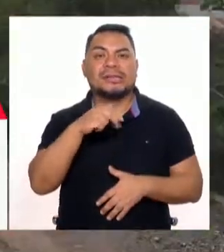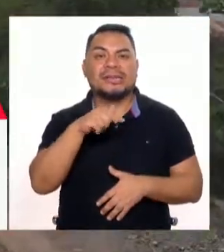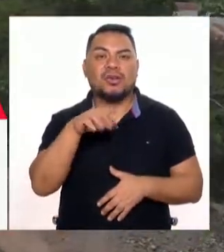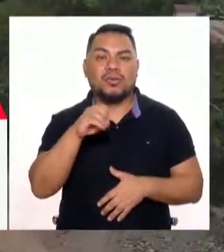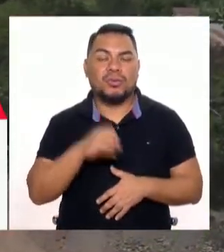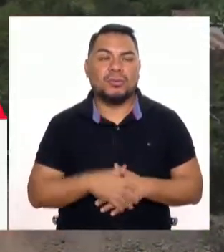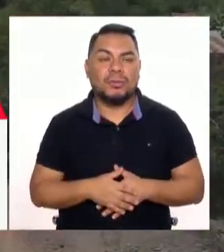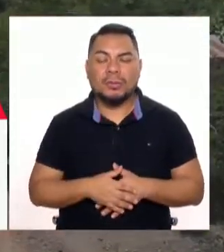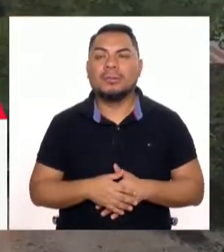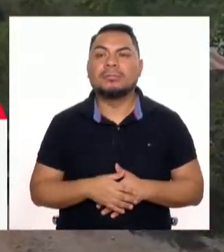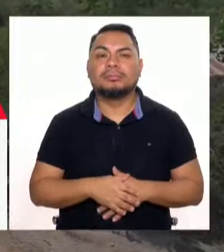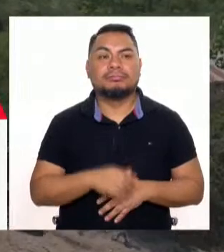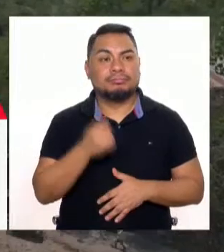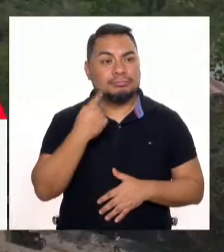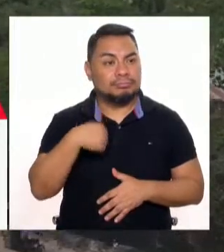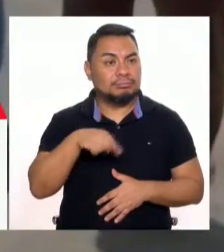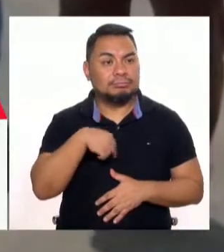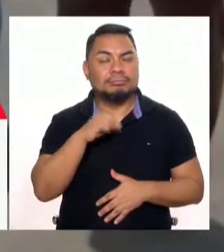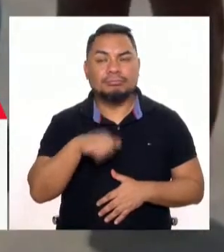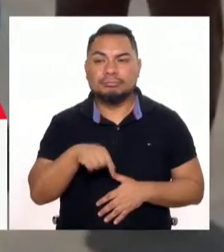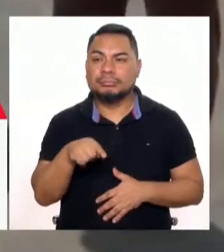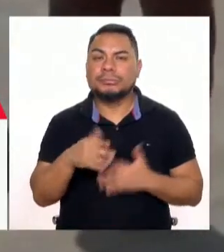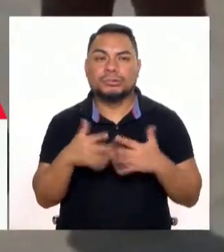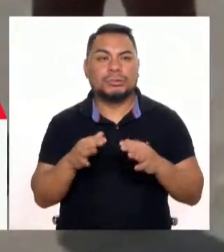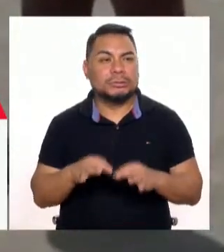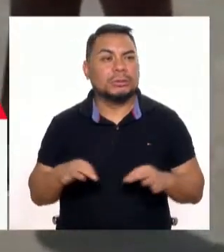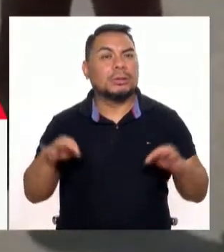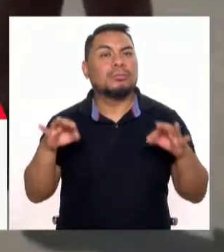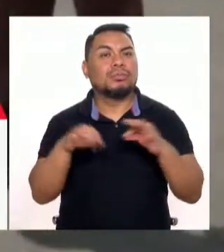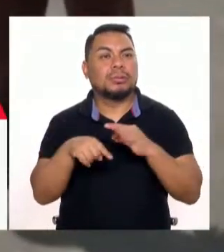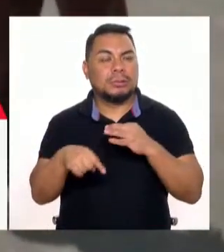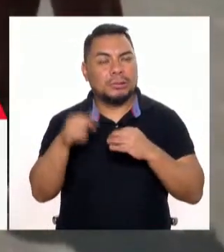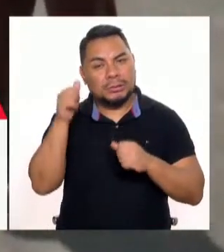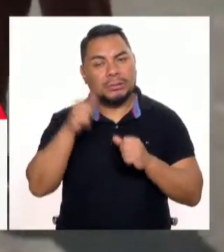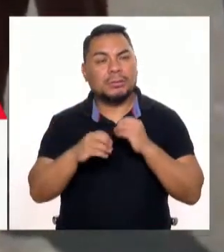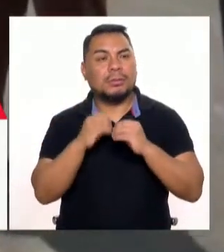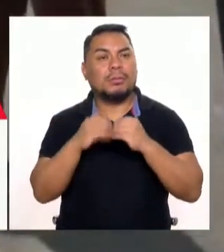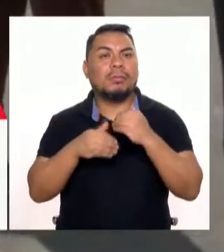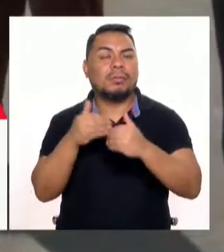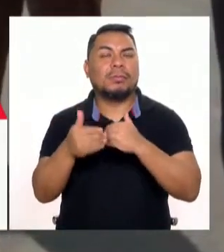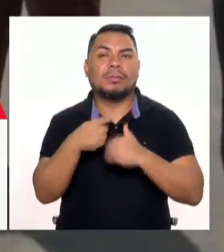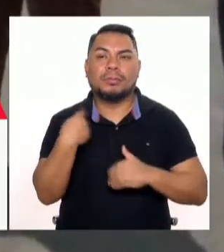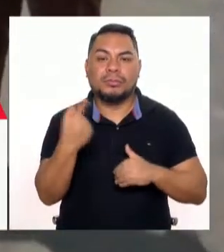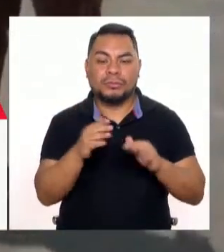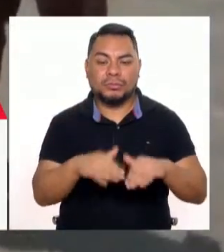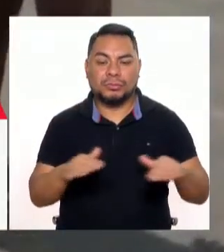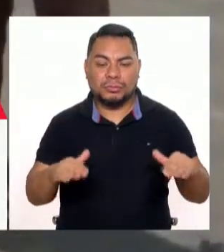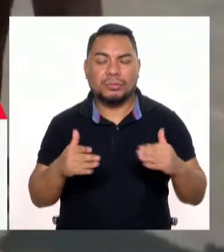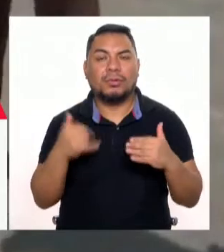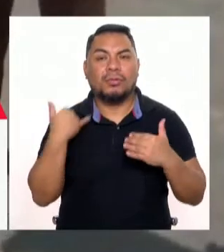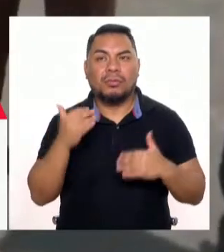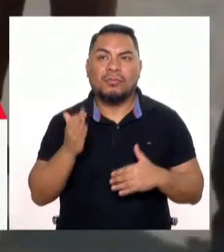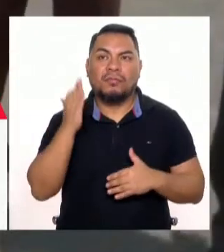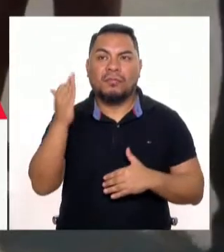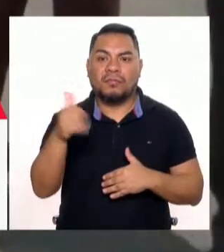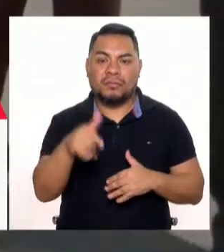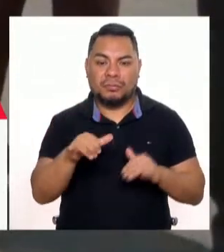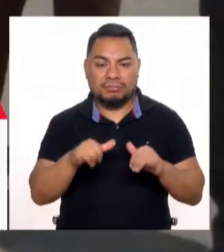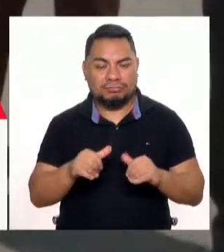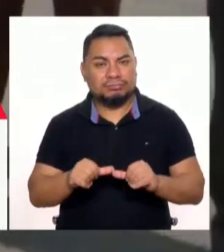nosotros hoy es una historia que va a quedar en el recuerdo para todos nuestros niños nuestros jóvenes